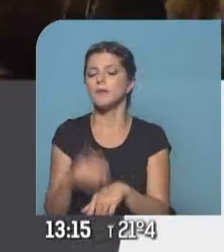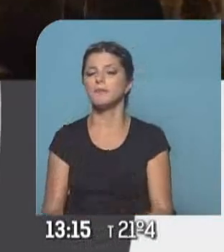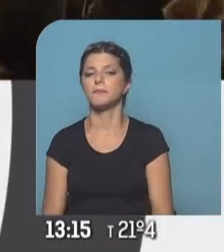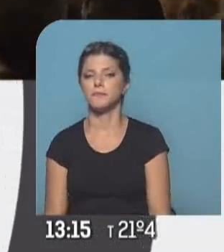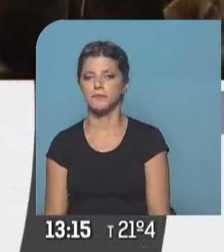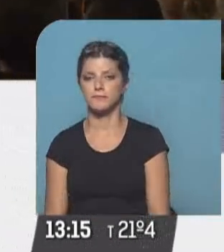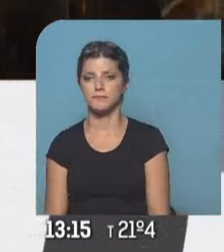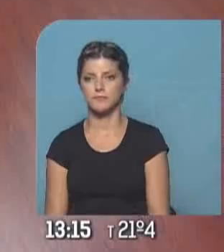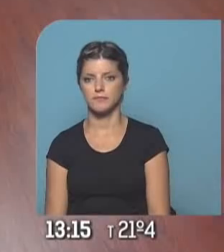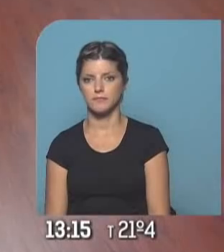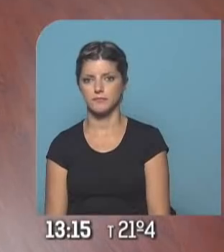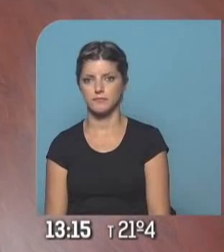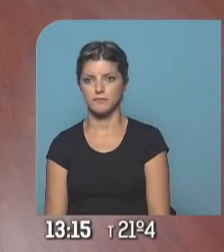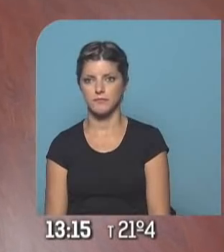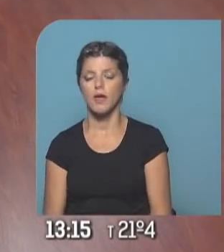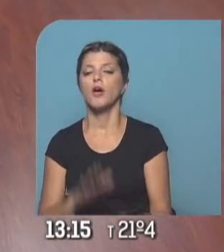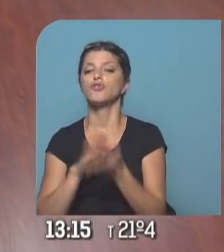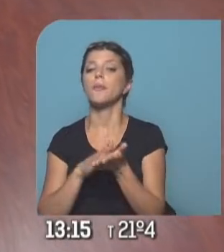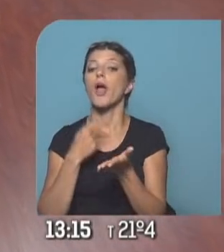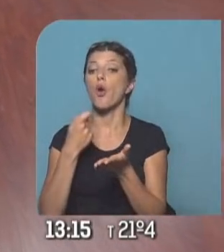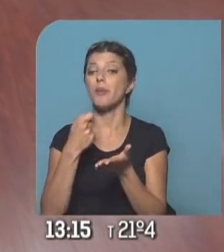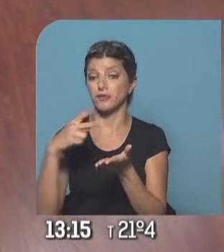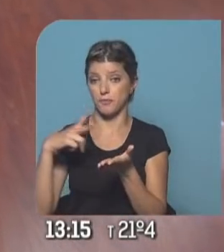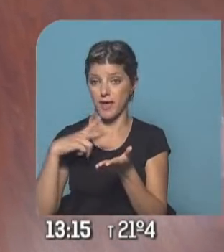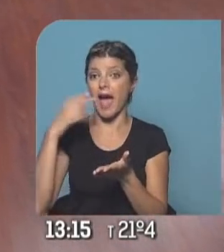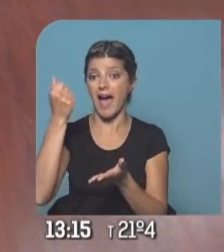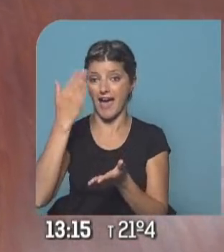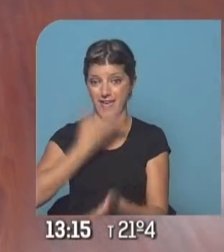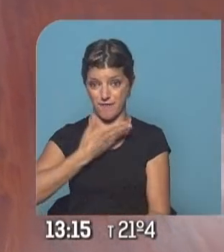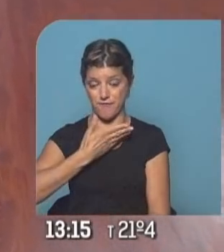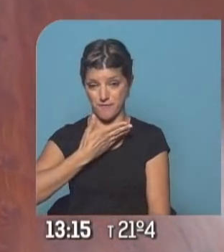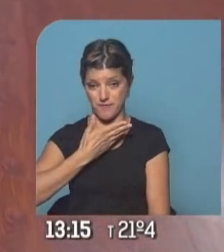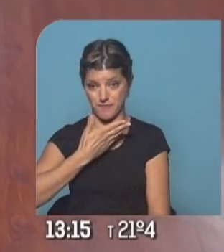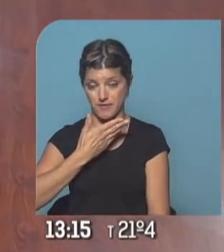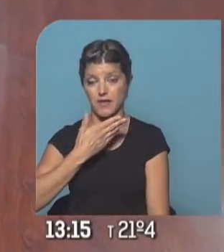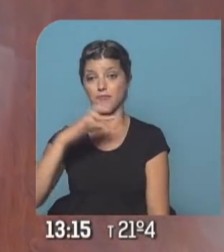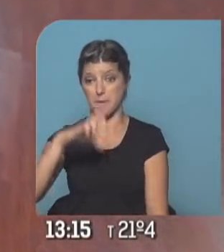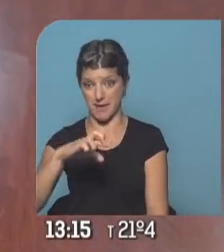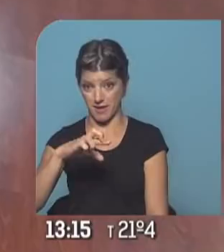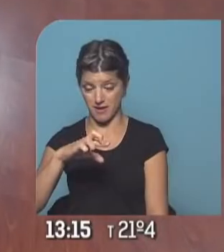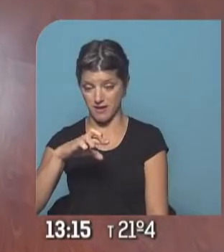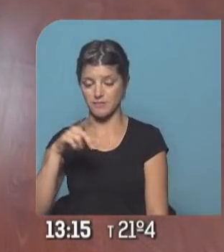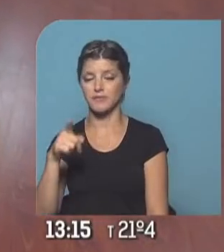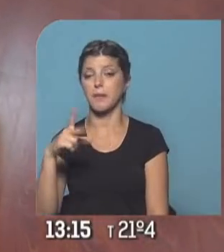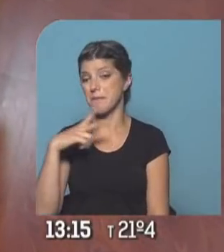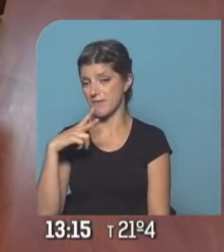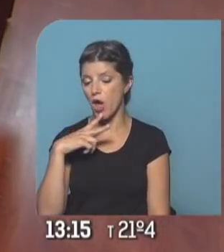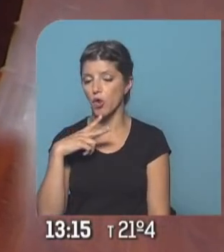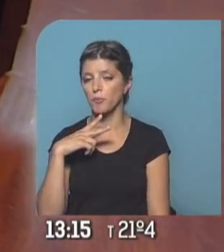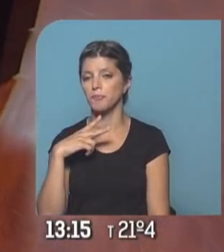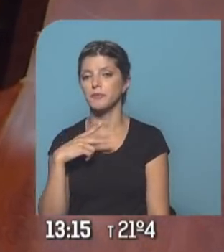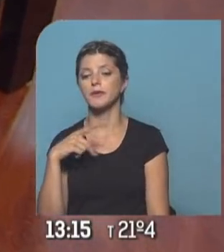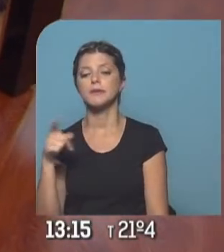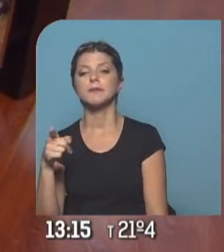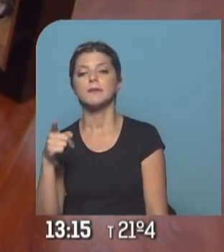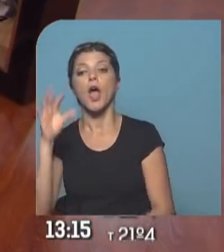sistema de régimen de jubilaciones privadas, las AFP, las asociaciones de fondos de pensión, en el cual hubo una